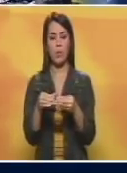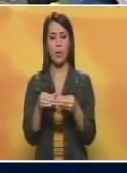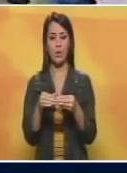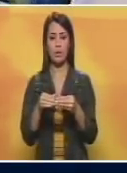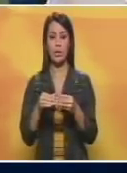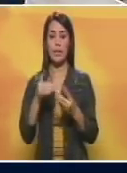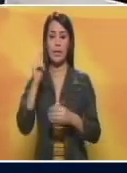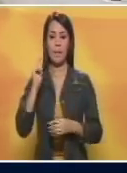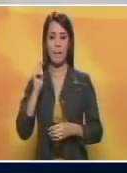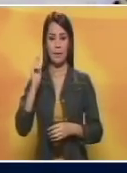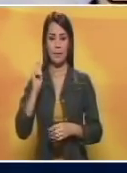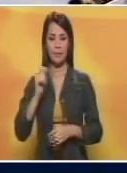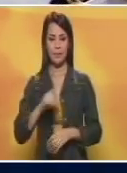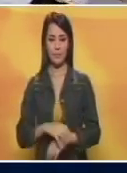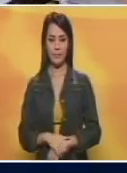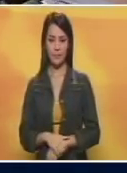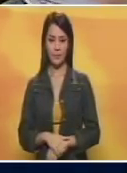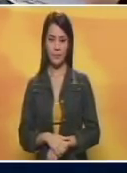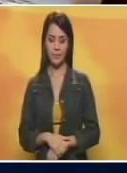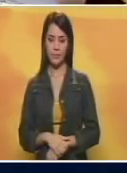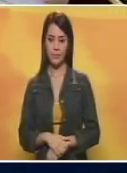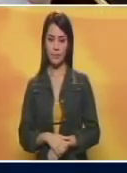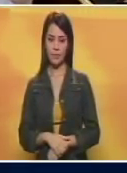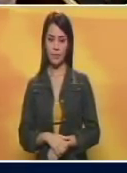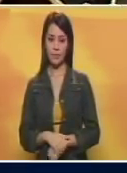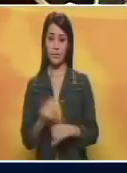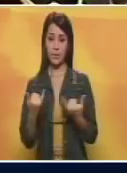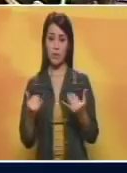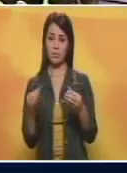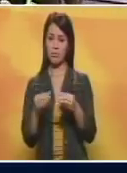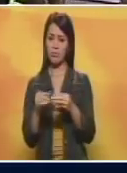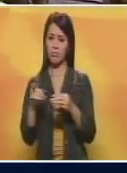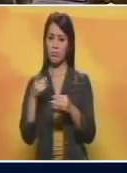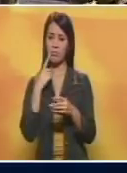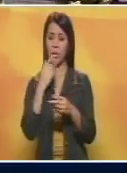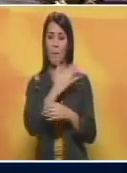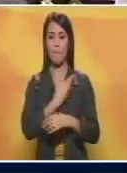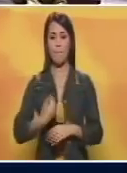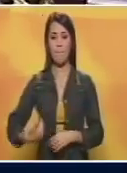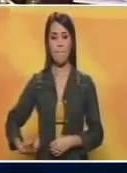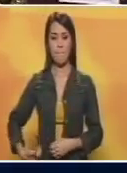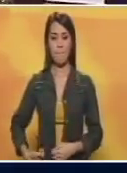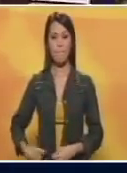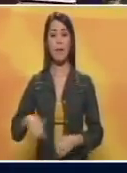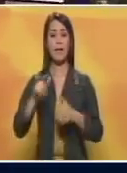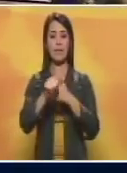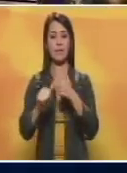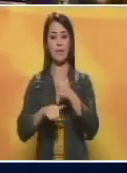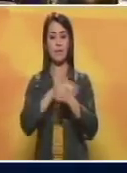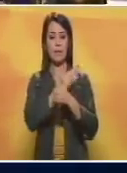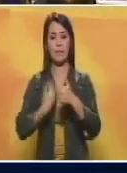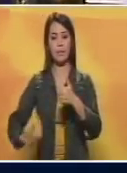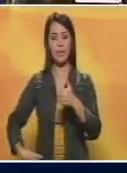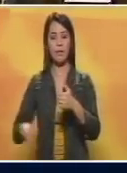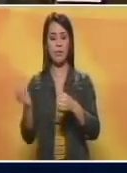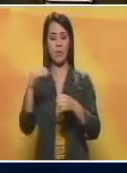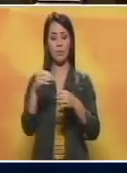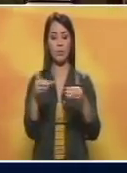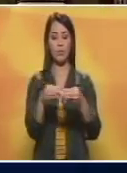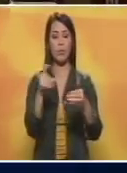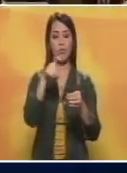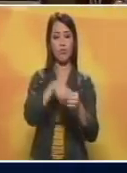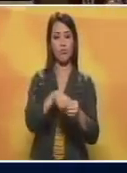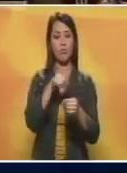parlamento y esta es un órgano que está constituido por los cinco presidentes y vicepresidentes de las 16